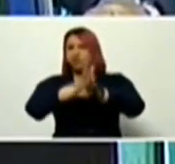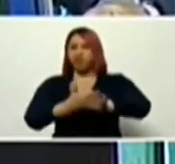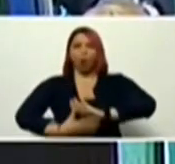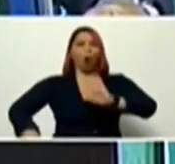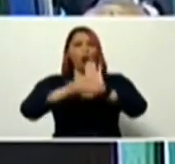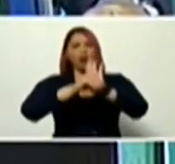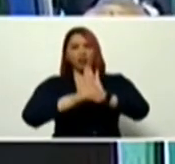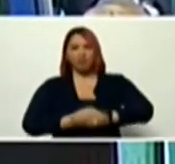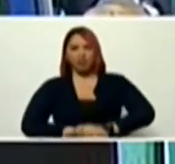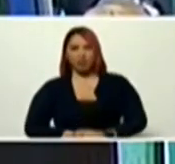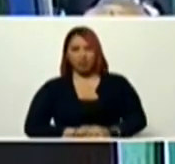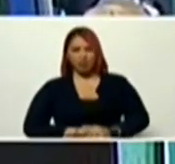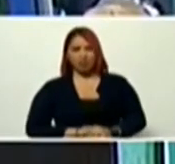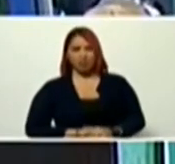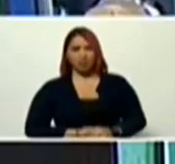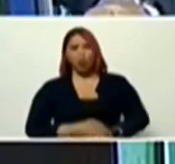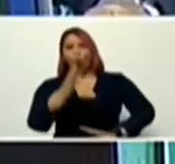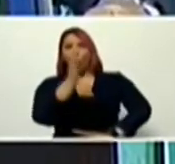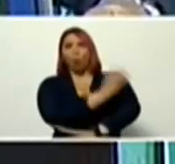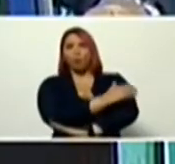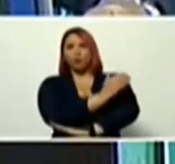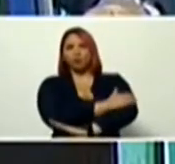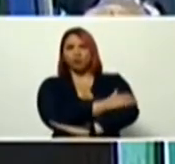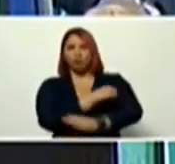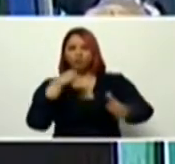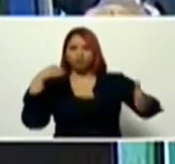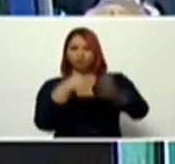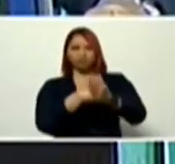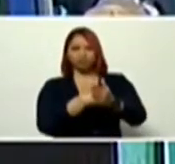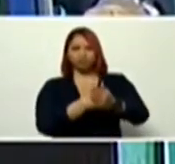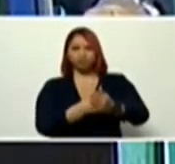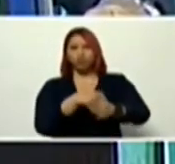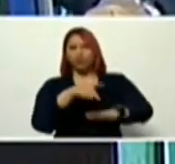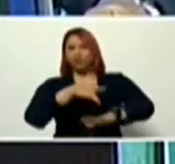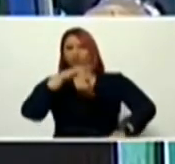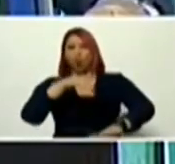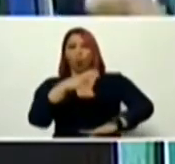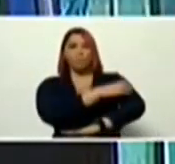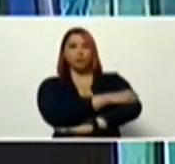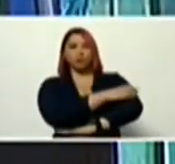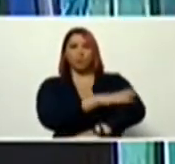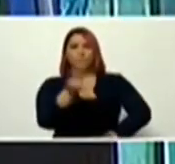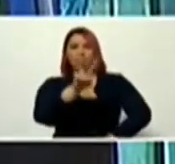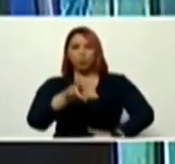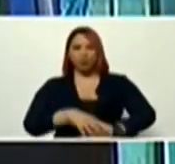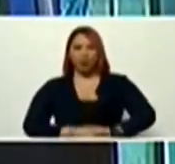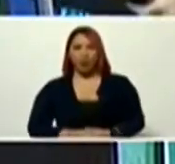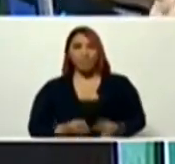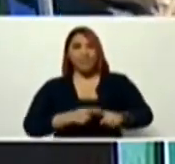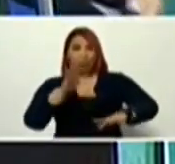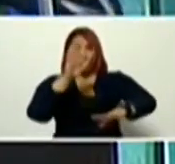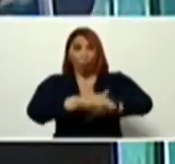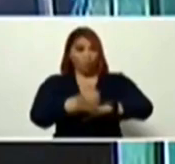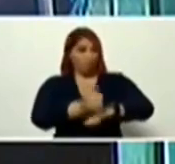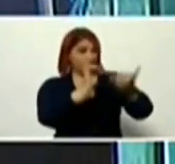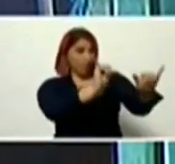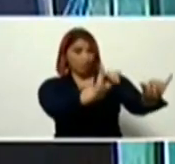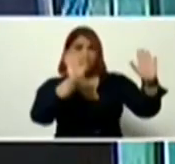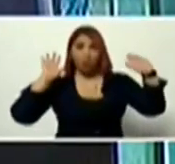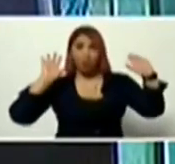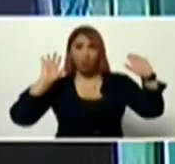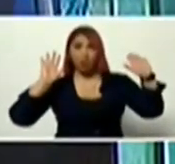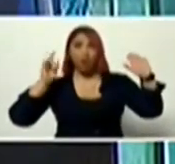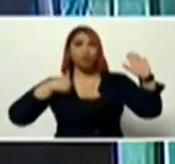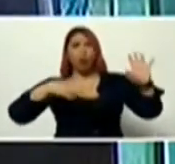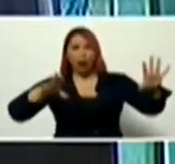nuevamente la derecha golpista, extremista, la oposición venezolana, pero es culpa de ellos. Yo